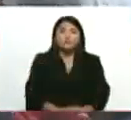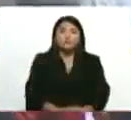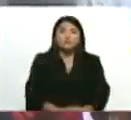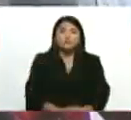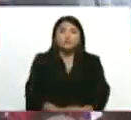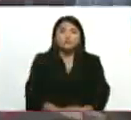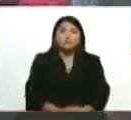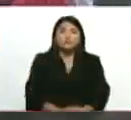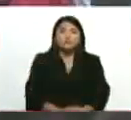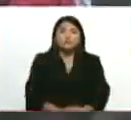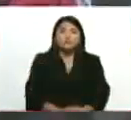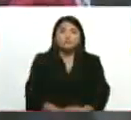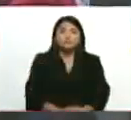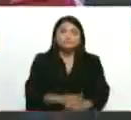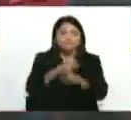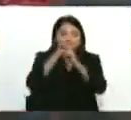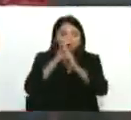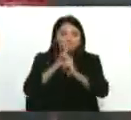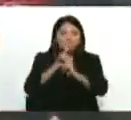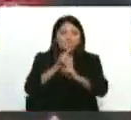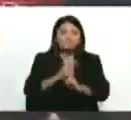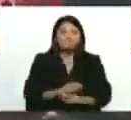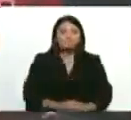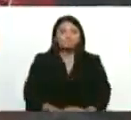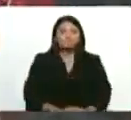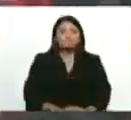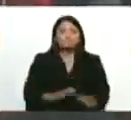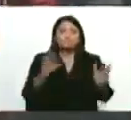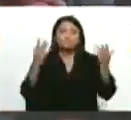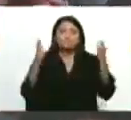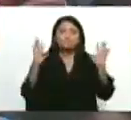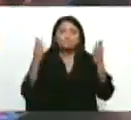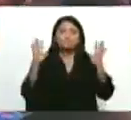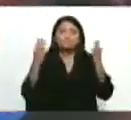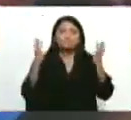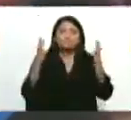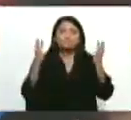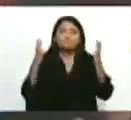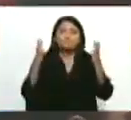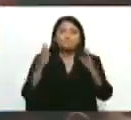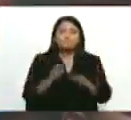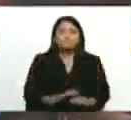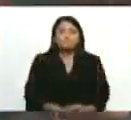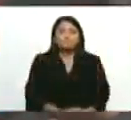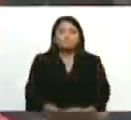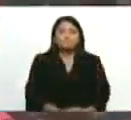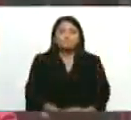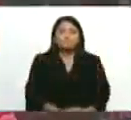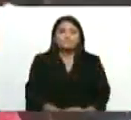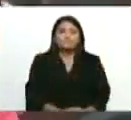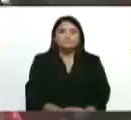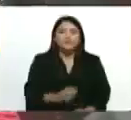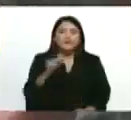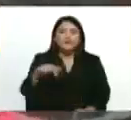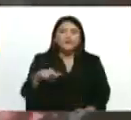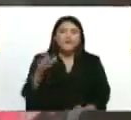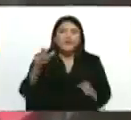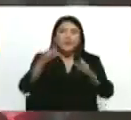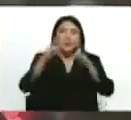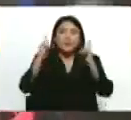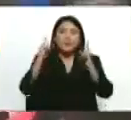ellas, nuestro reconocimiento, un aplauso para el liderazgo de base del Estado La Guaira.